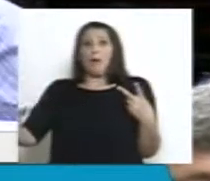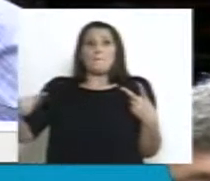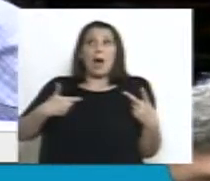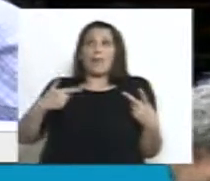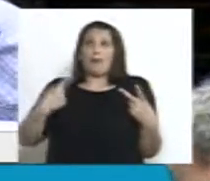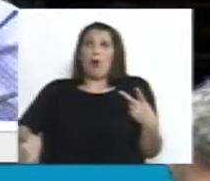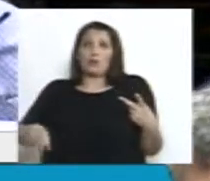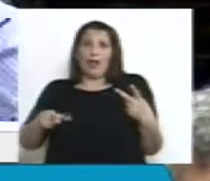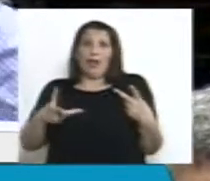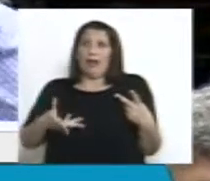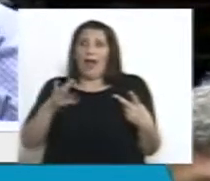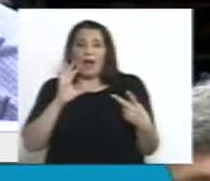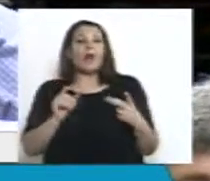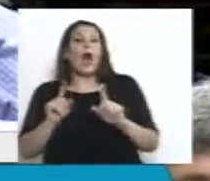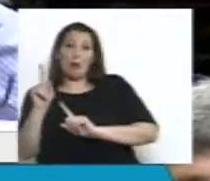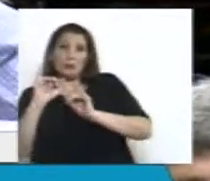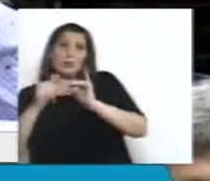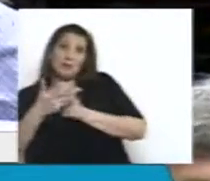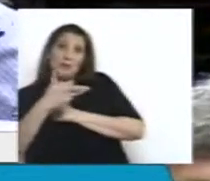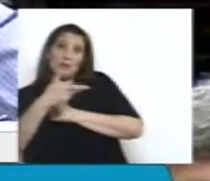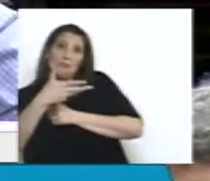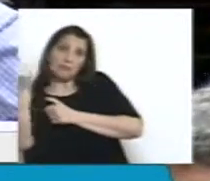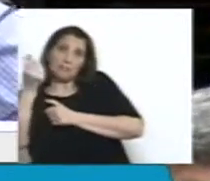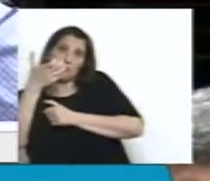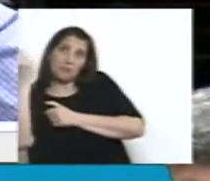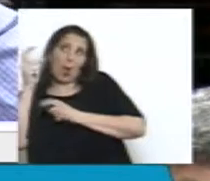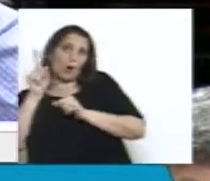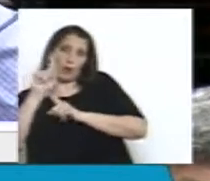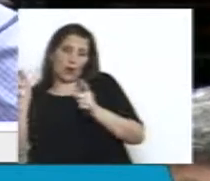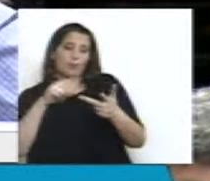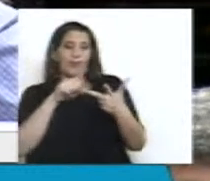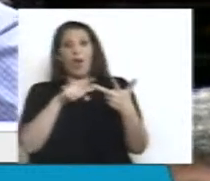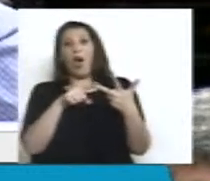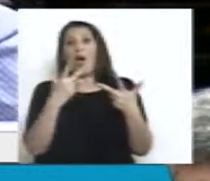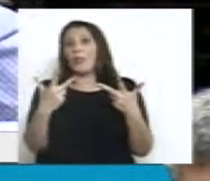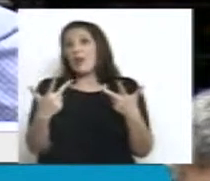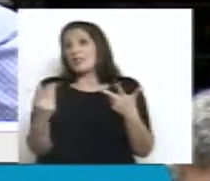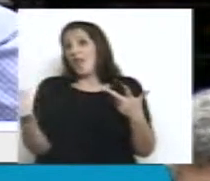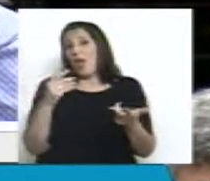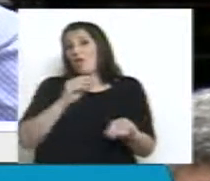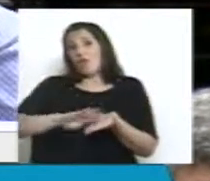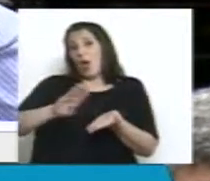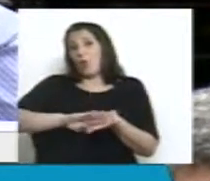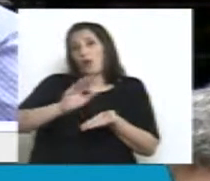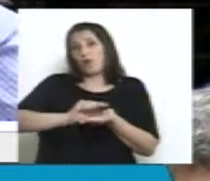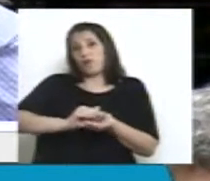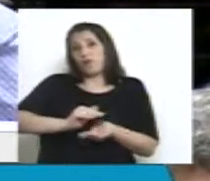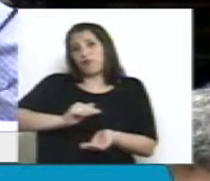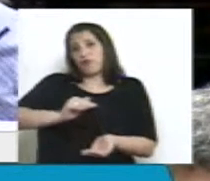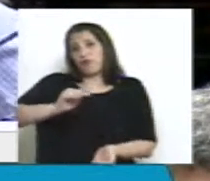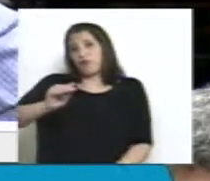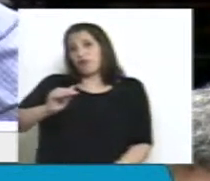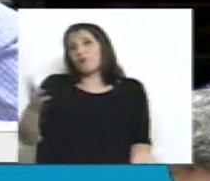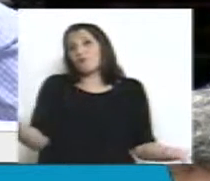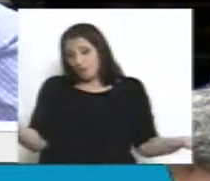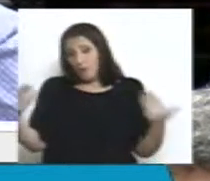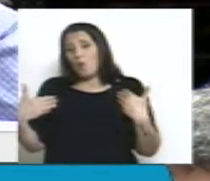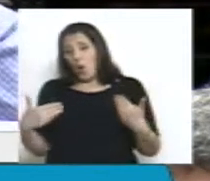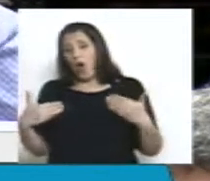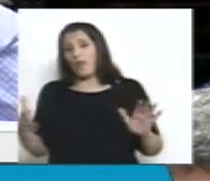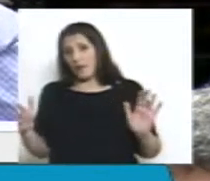supuesto, algunos se lo dan, a otros no. Camino 3, tomar deuda, ya sea con proveedores o con bancos. En muchos casos